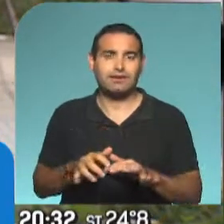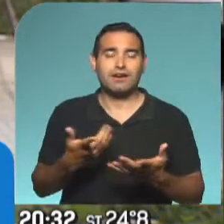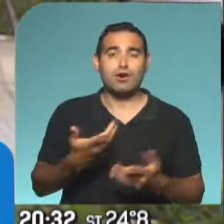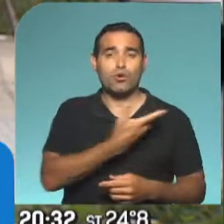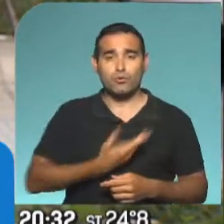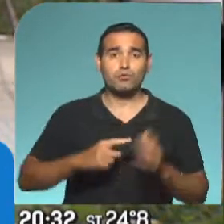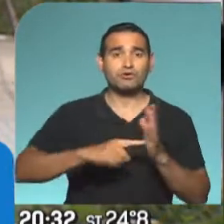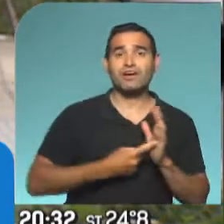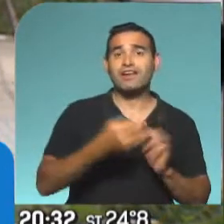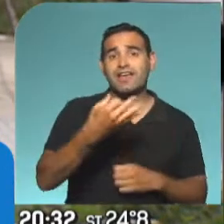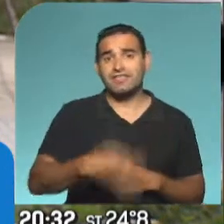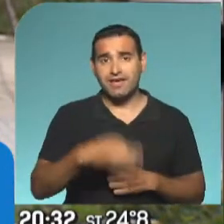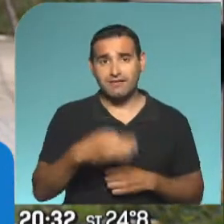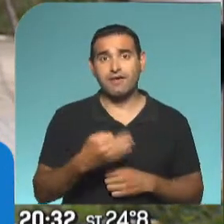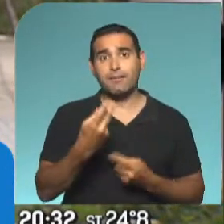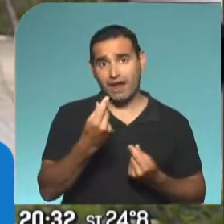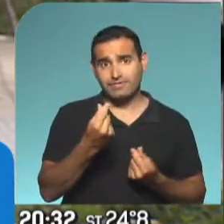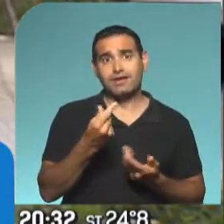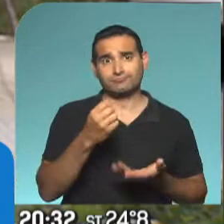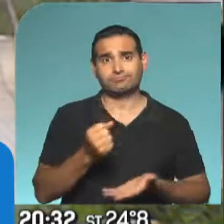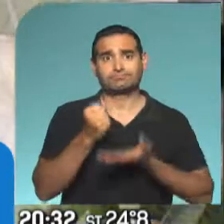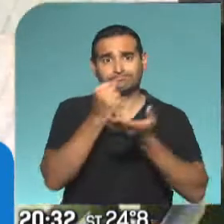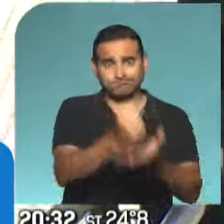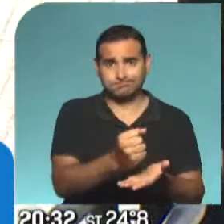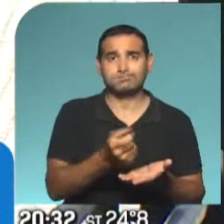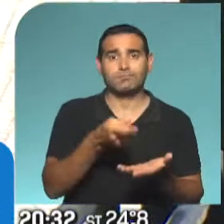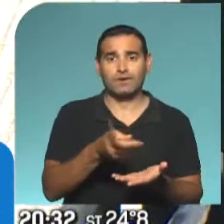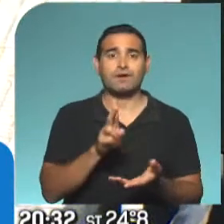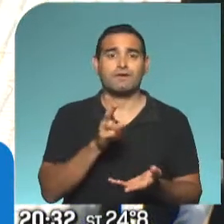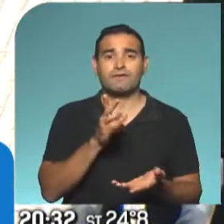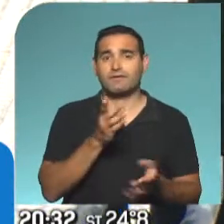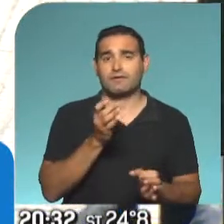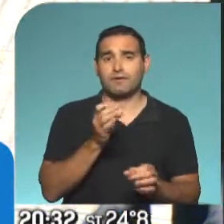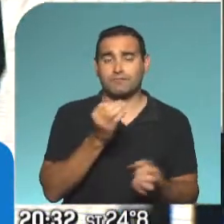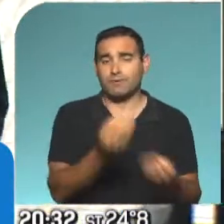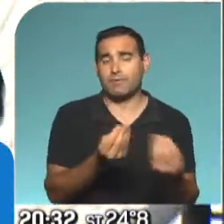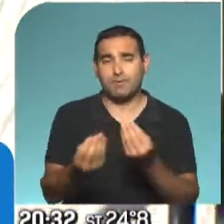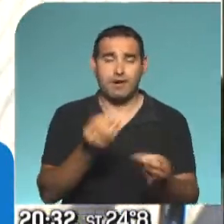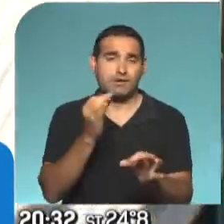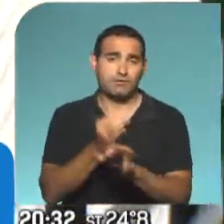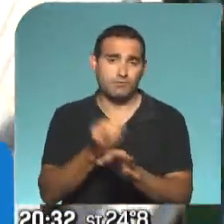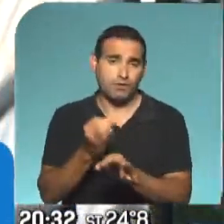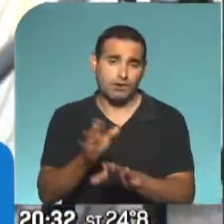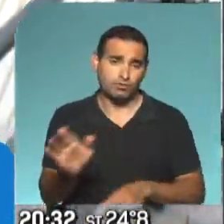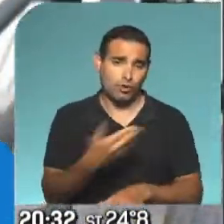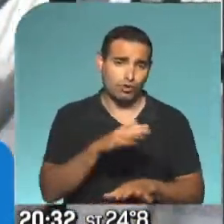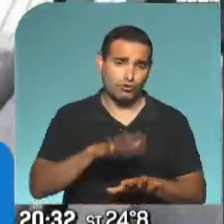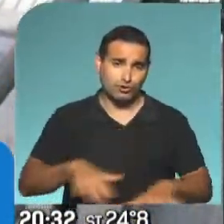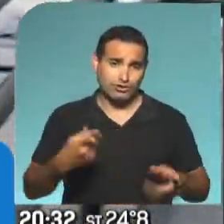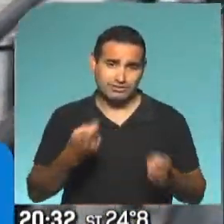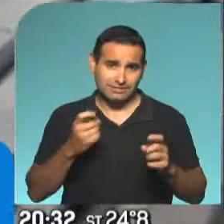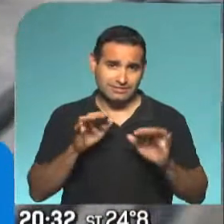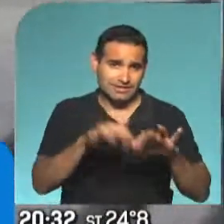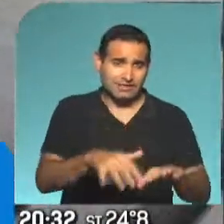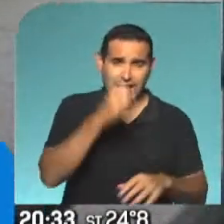gobierno de la ciudad lo que debería es destinar sus recursos a garantizarle la vacante a todas las niñas que necesitan ir sea